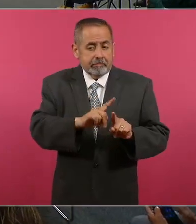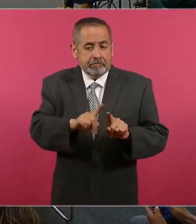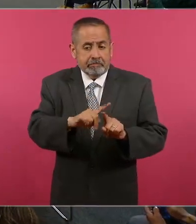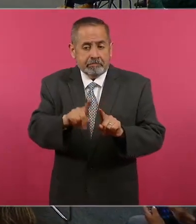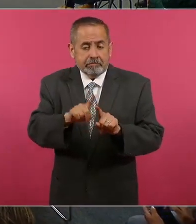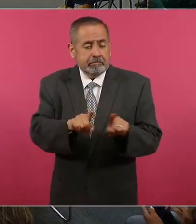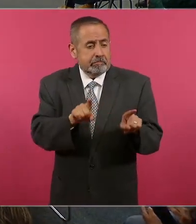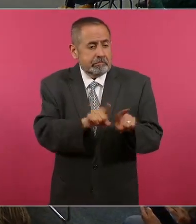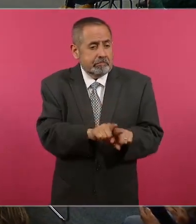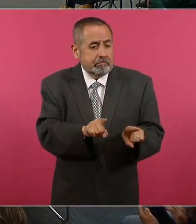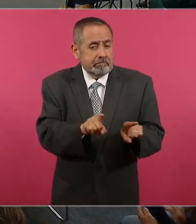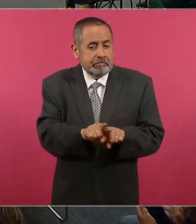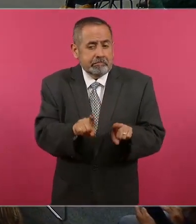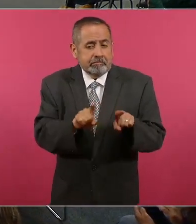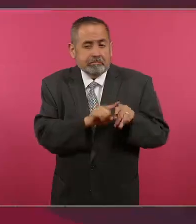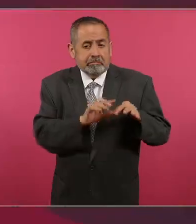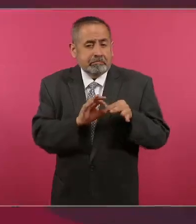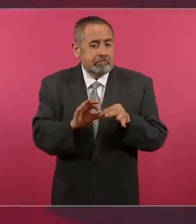uno tras otro.